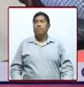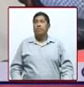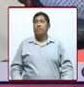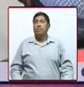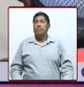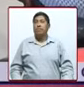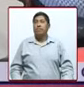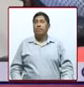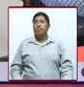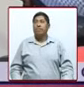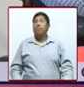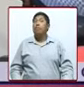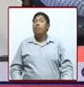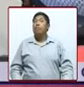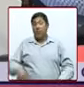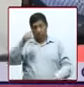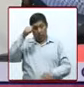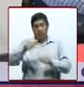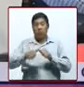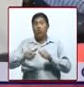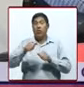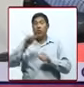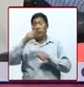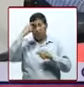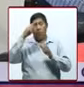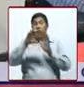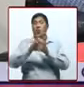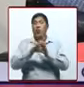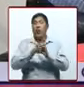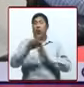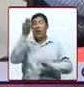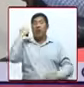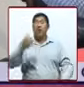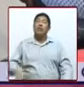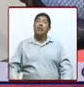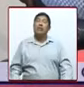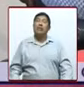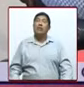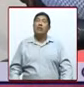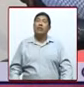Aquí también está. ¿Qué recuerdos le trae esas fotografías?